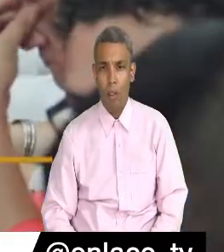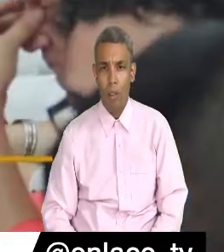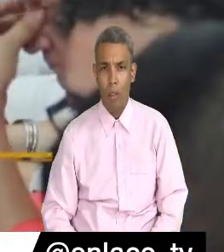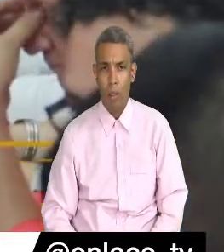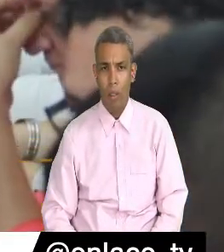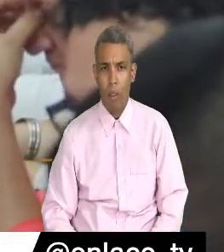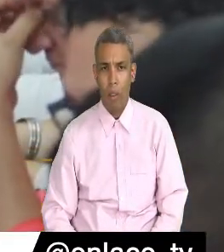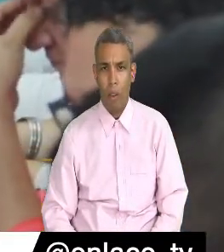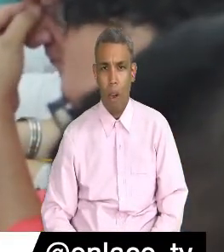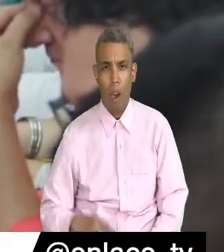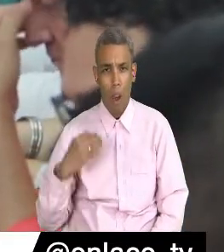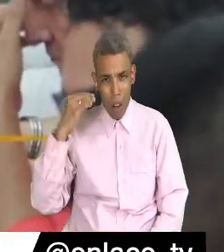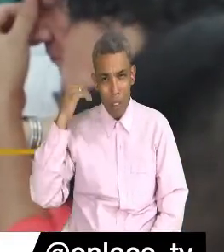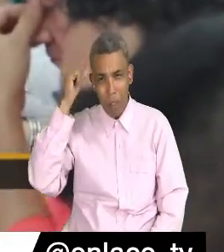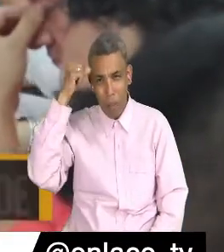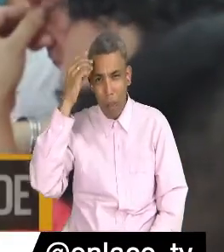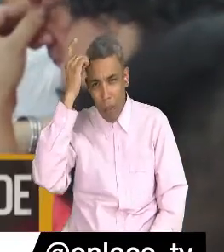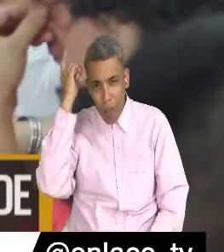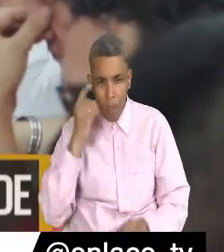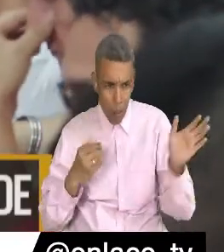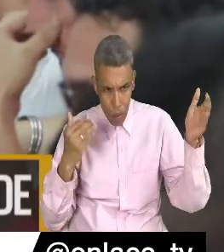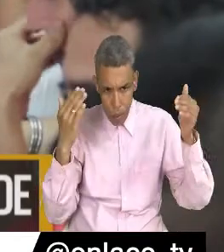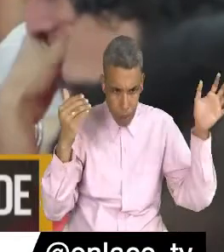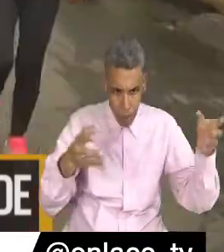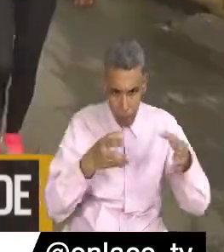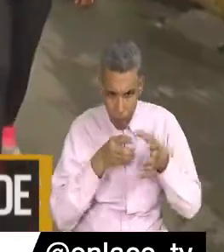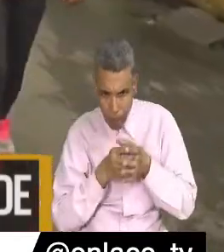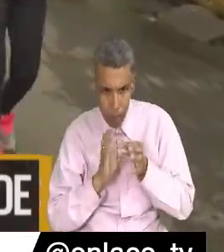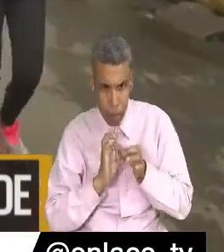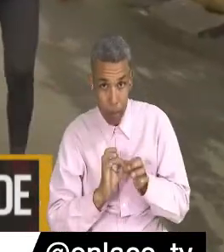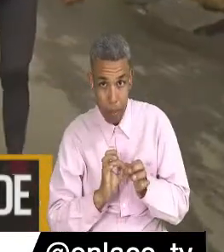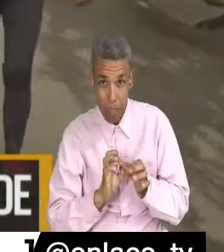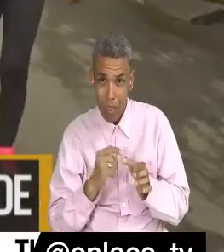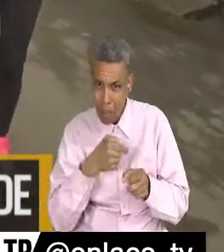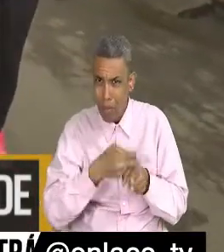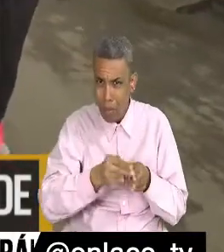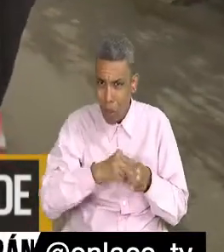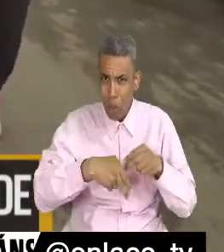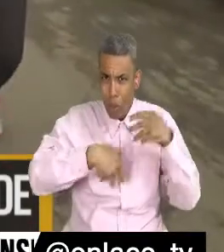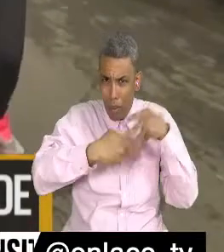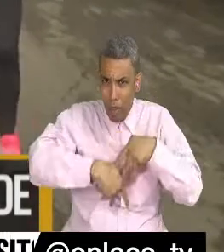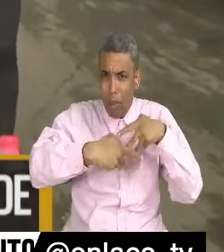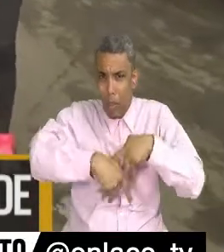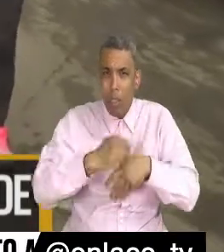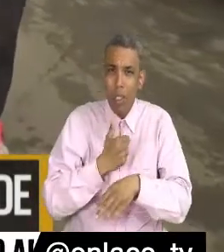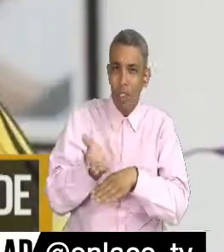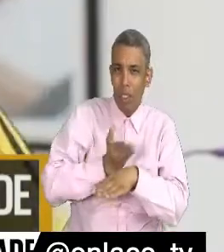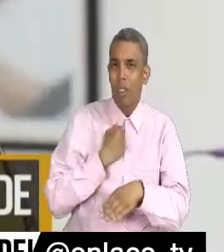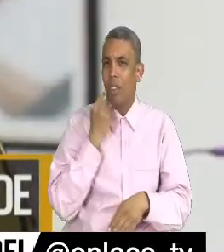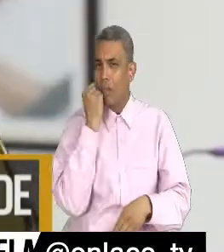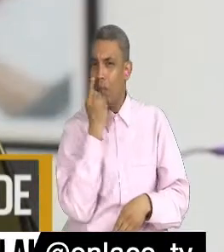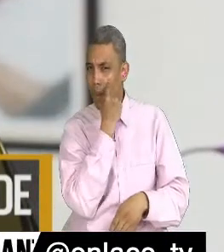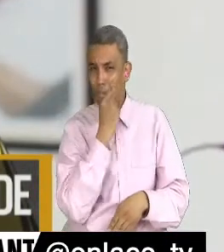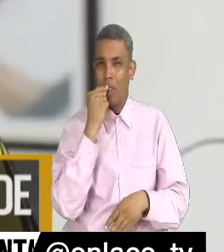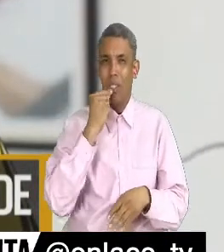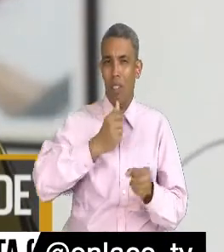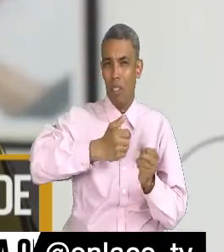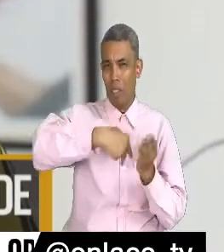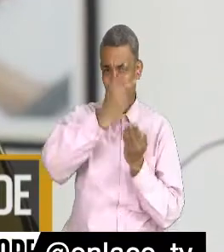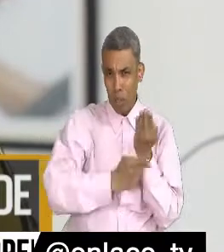se enmarcará la ruta para organizar la gran movilización social en respaldo al proyecto de modernización. Sí, son dos temas